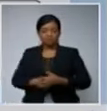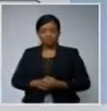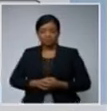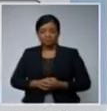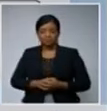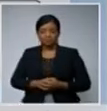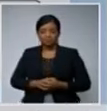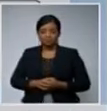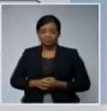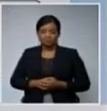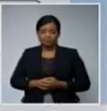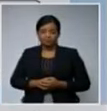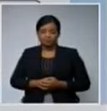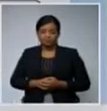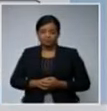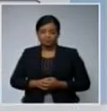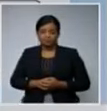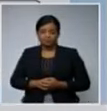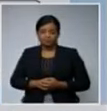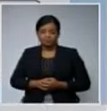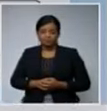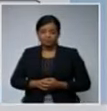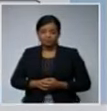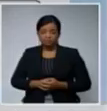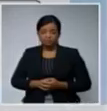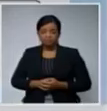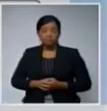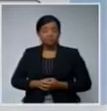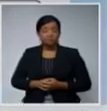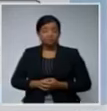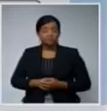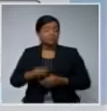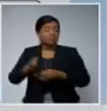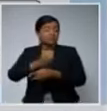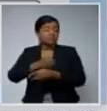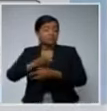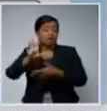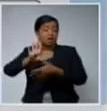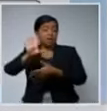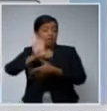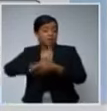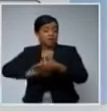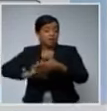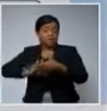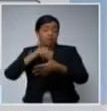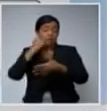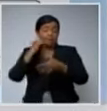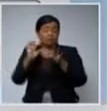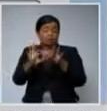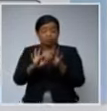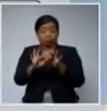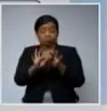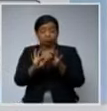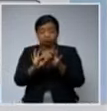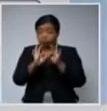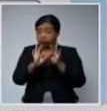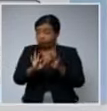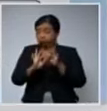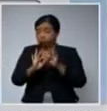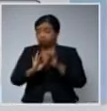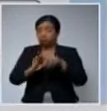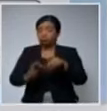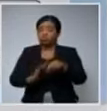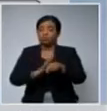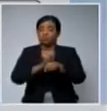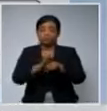región. De hecho, las Américas sigue siendo el epicentro de la pandemia, al aportar el